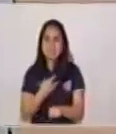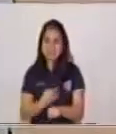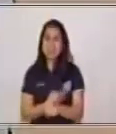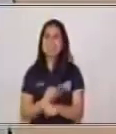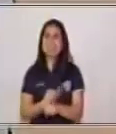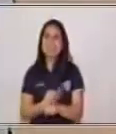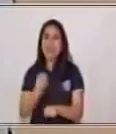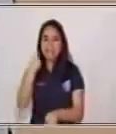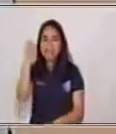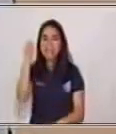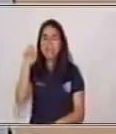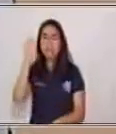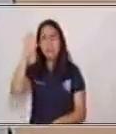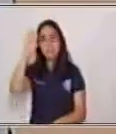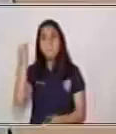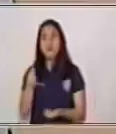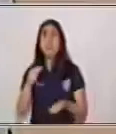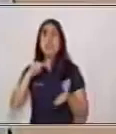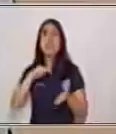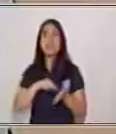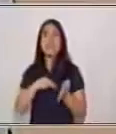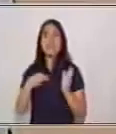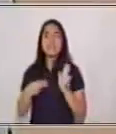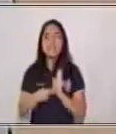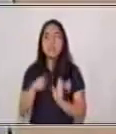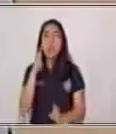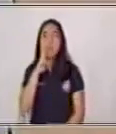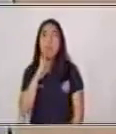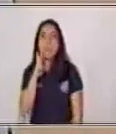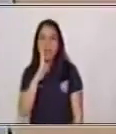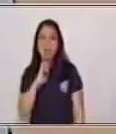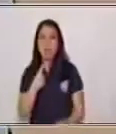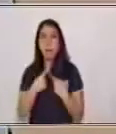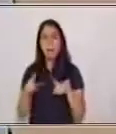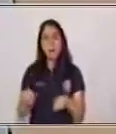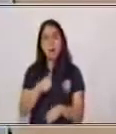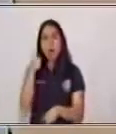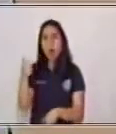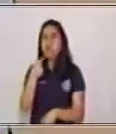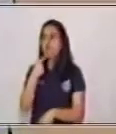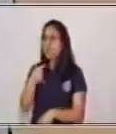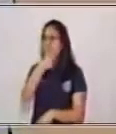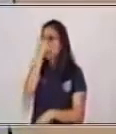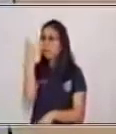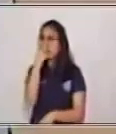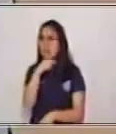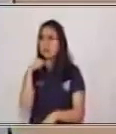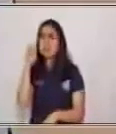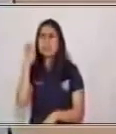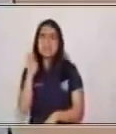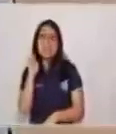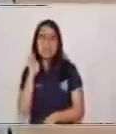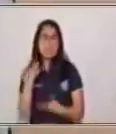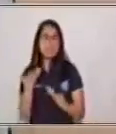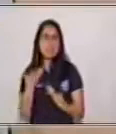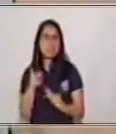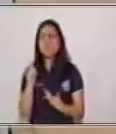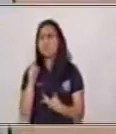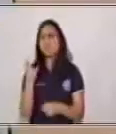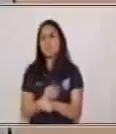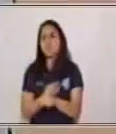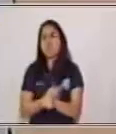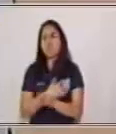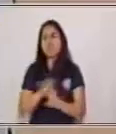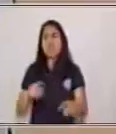ser una conjunción condicional, no va tildada. Y la palabra que le hace falta a la tilde,